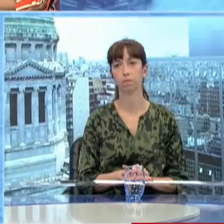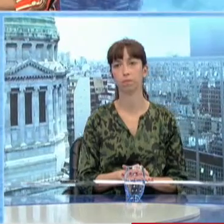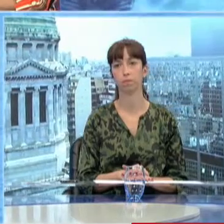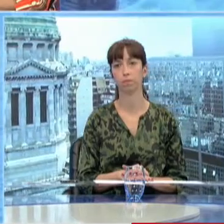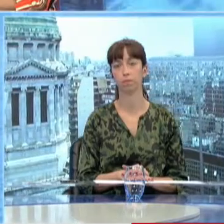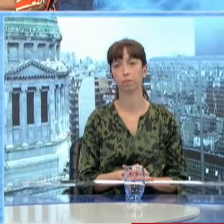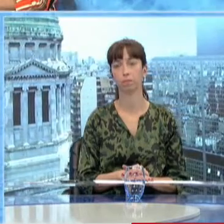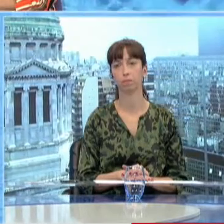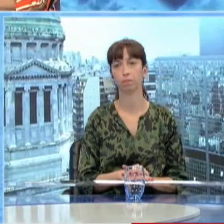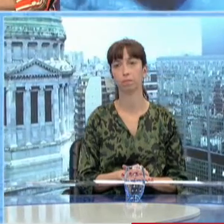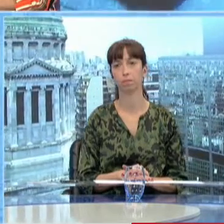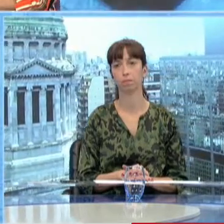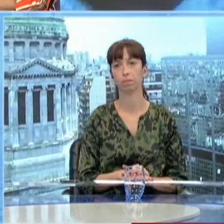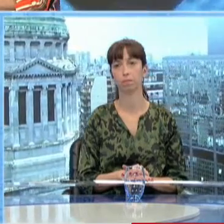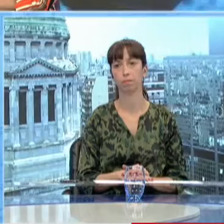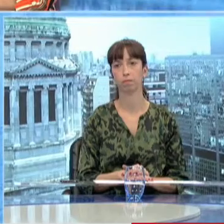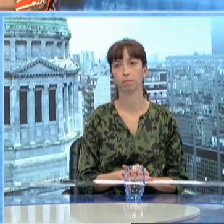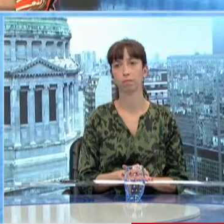y partidas.